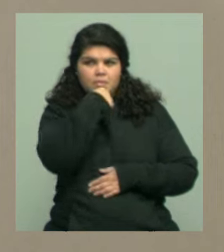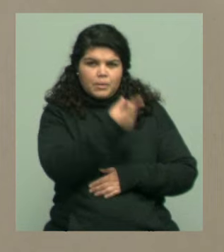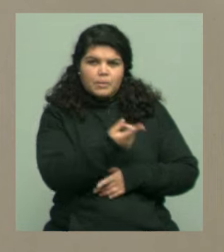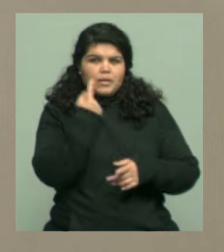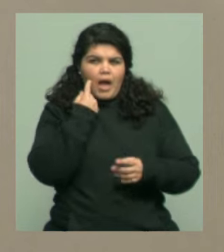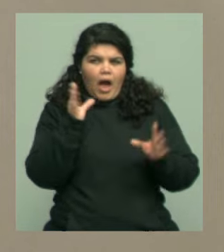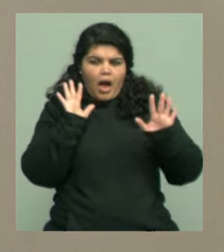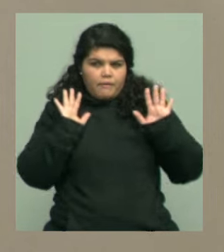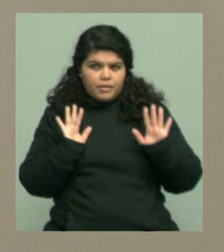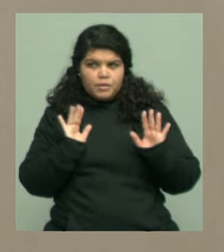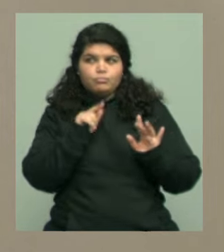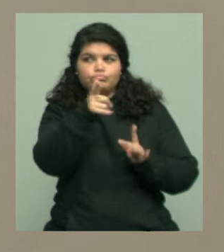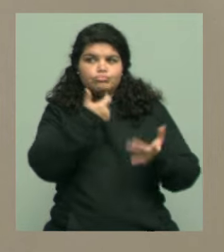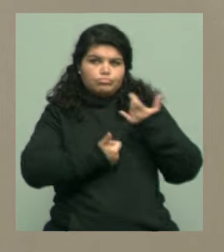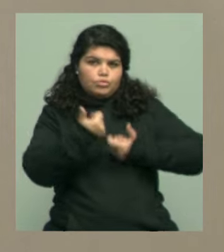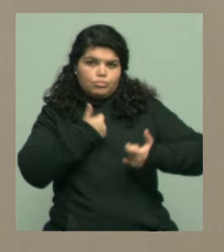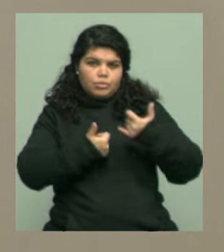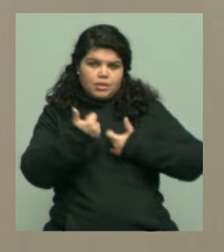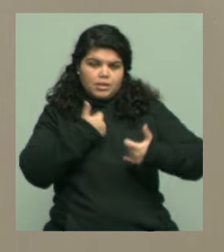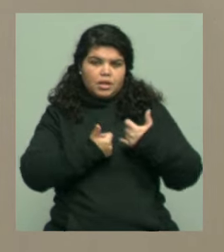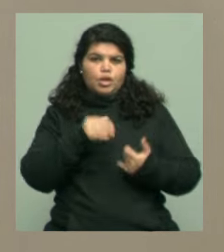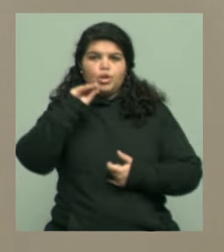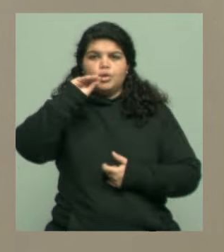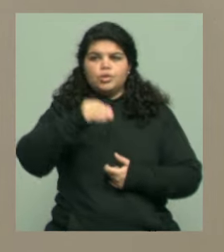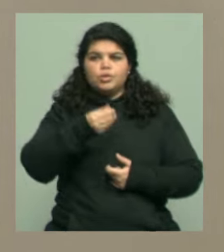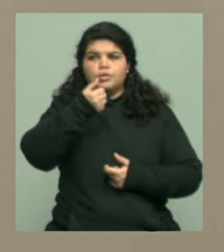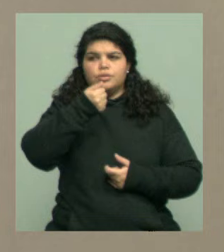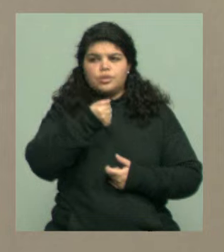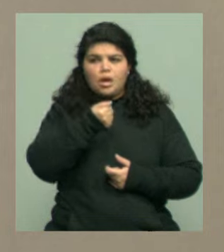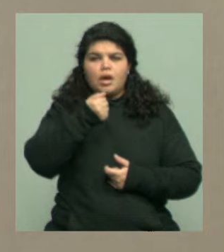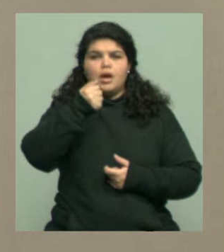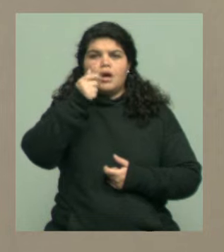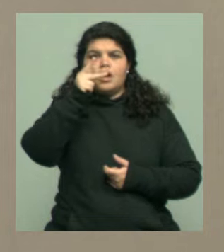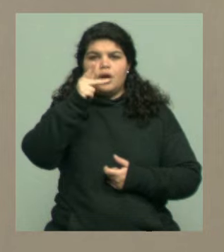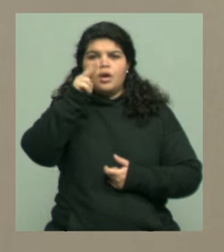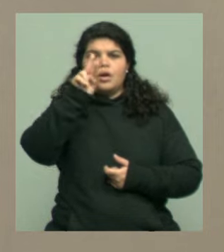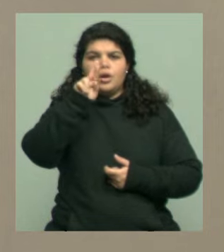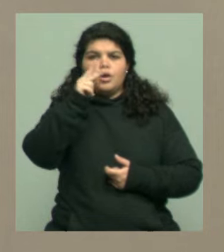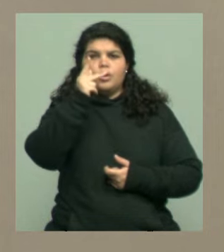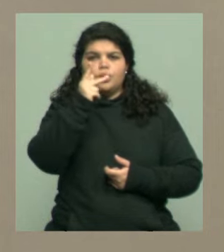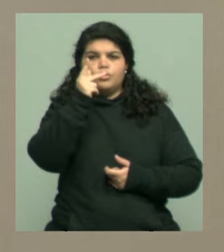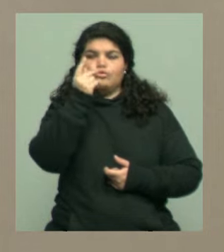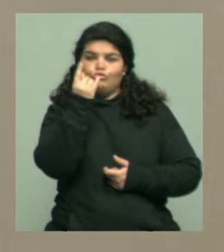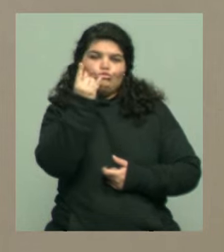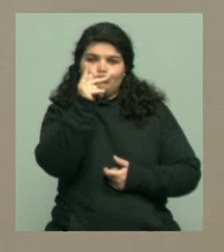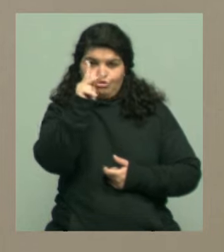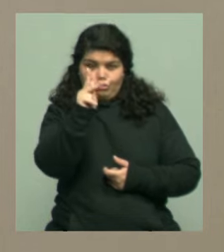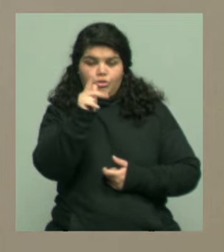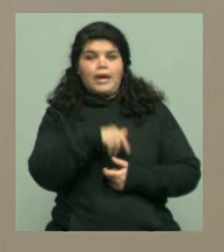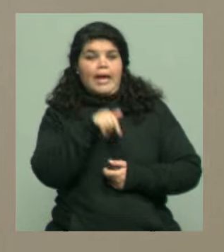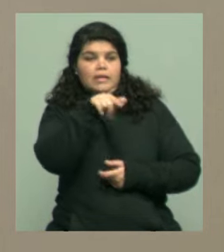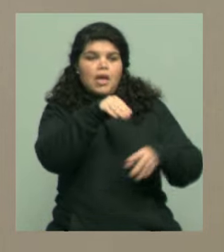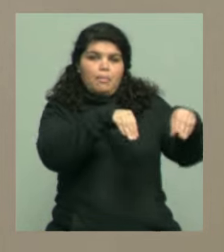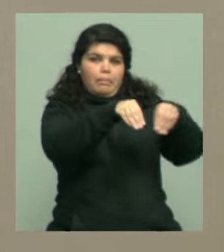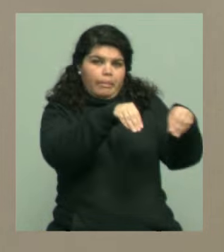similitud, vos bien lo decías y nosotros también hacíamos reseña esto de que es parecido al ajedrez, pero ¿en qué se diferencia, ¿no? Nosotros